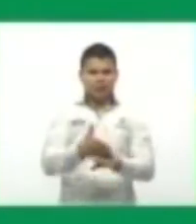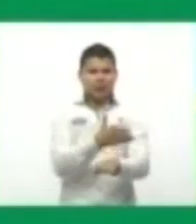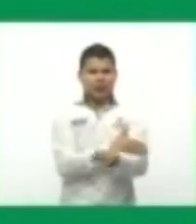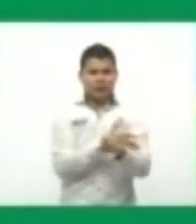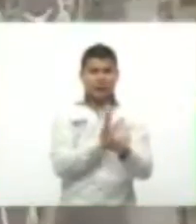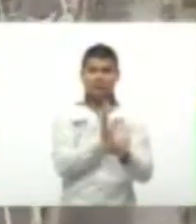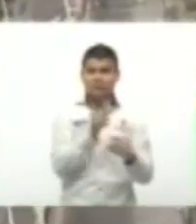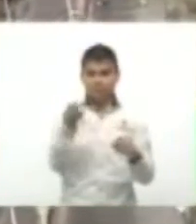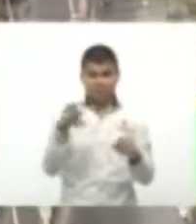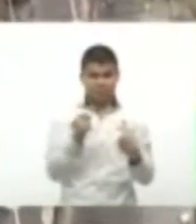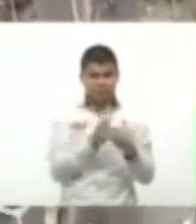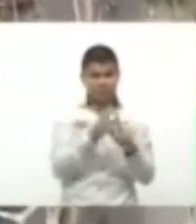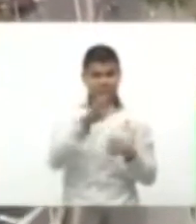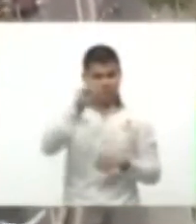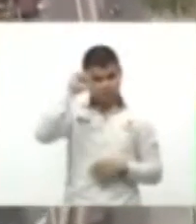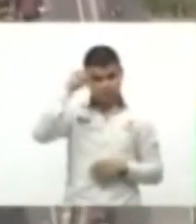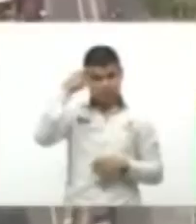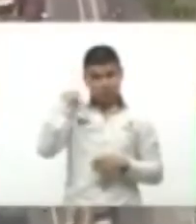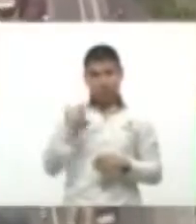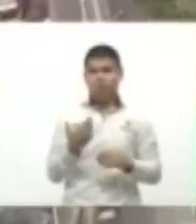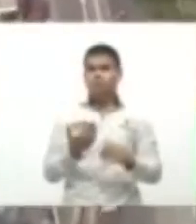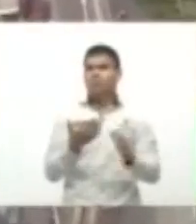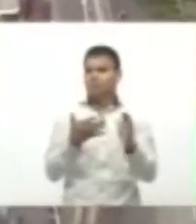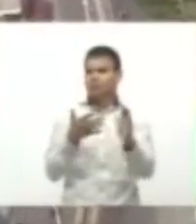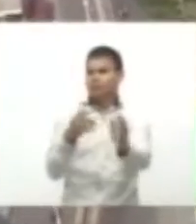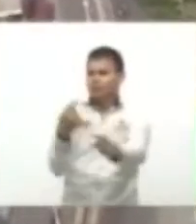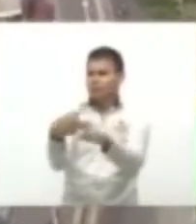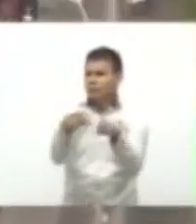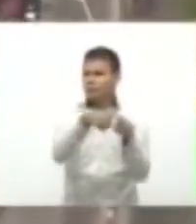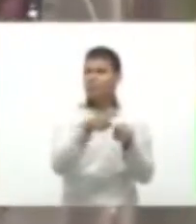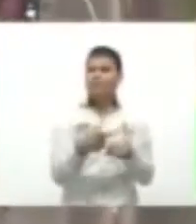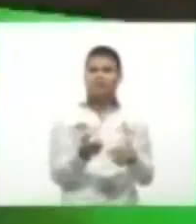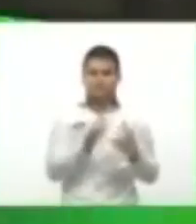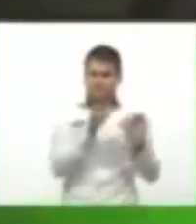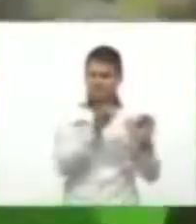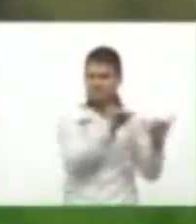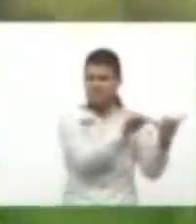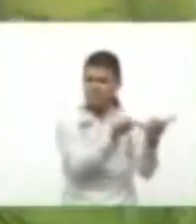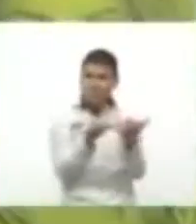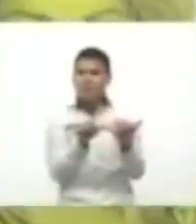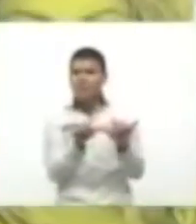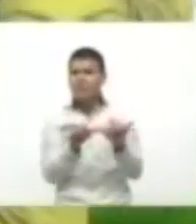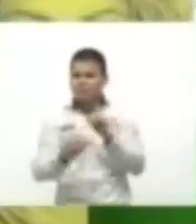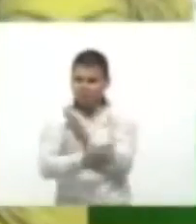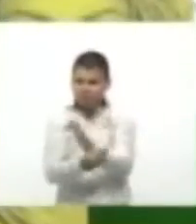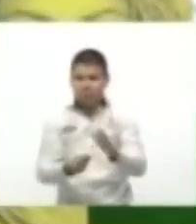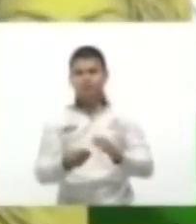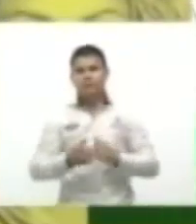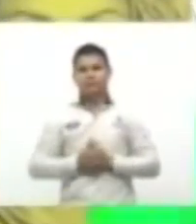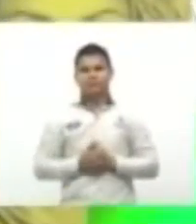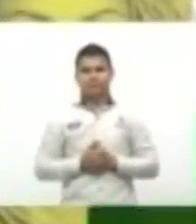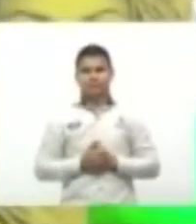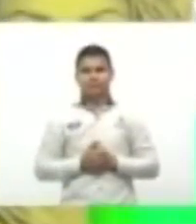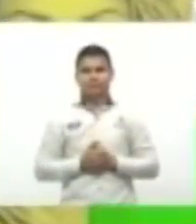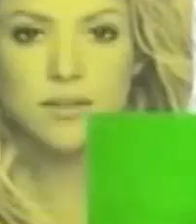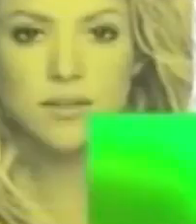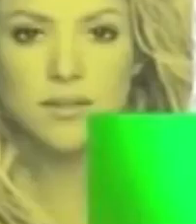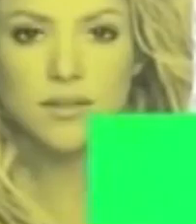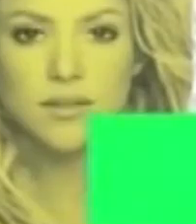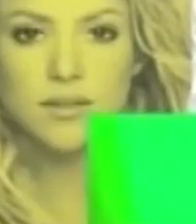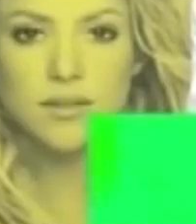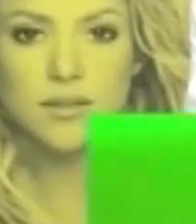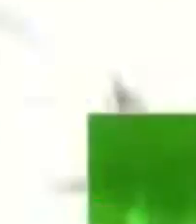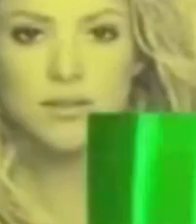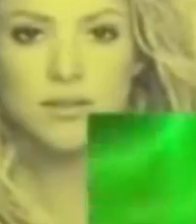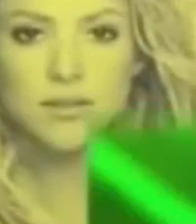2011, también habrían incurrido en las mismas irregularidades. No estamos en el abismo que están otros municipios